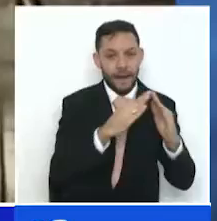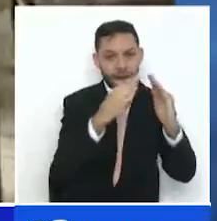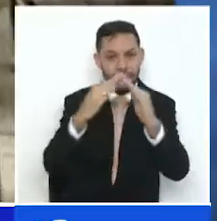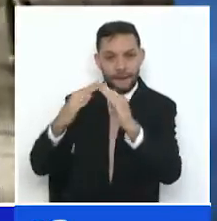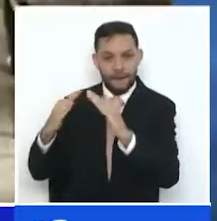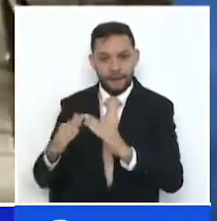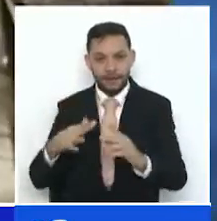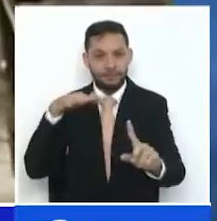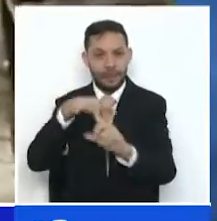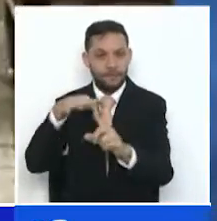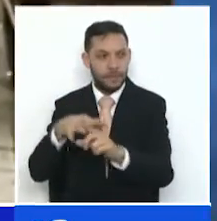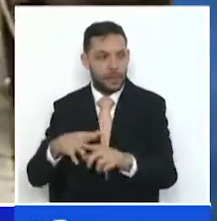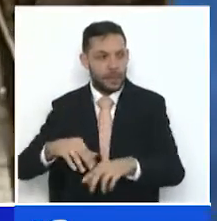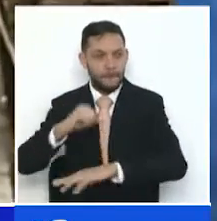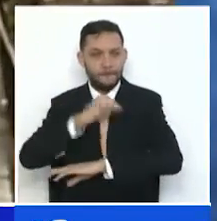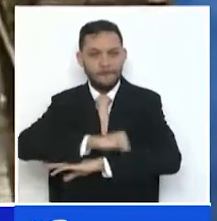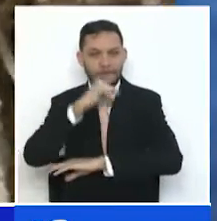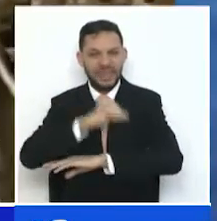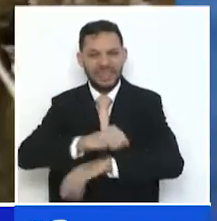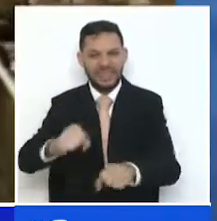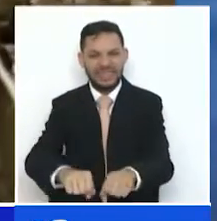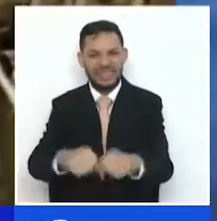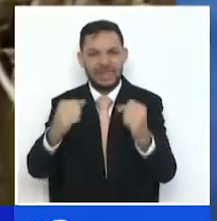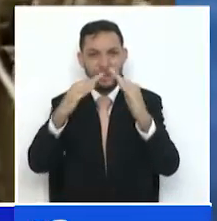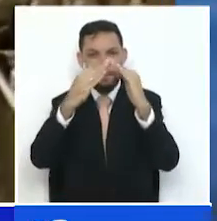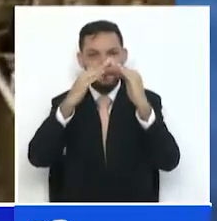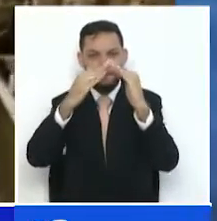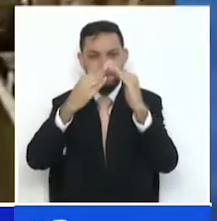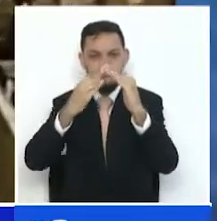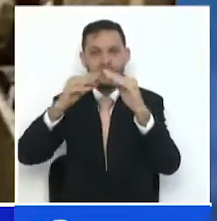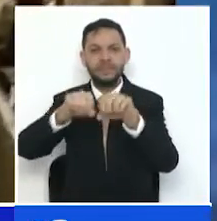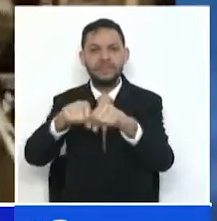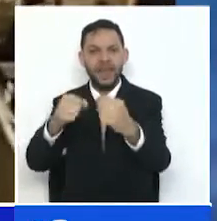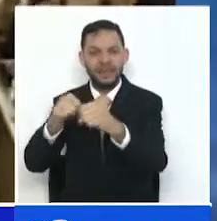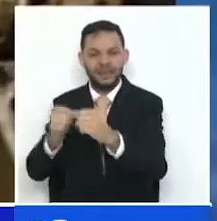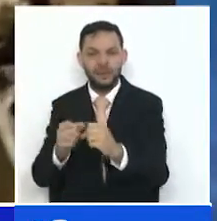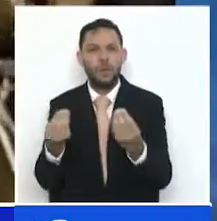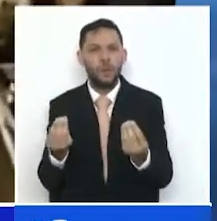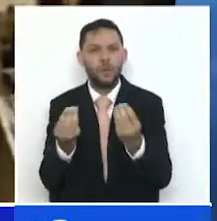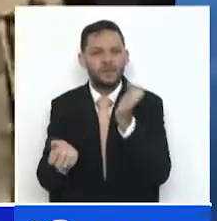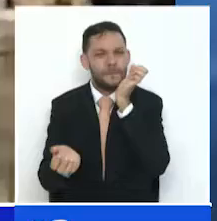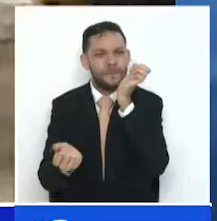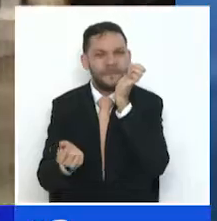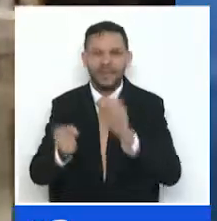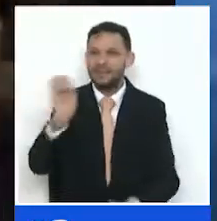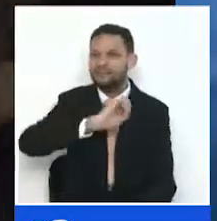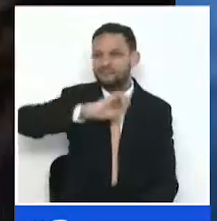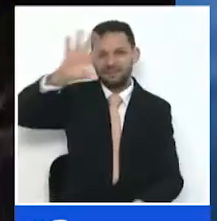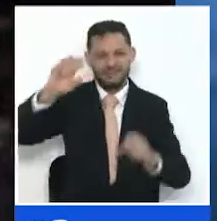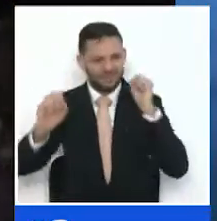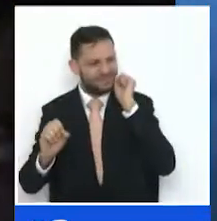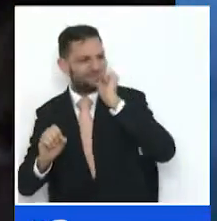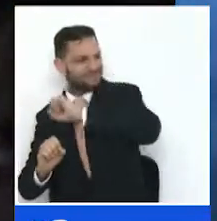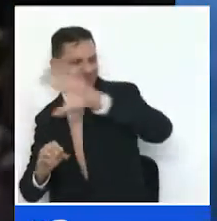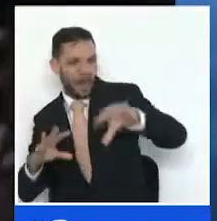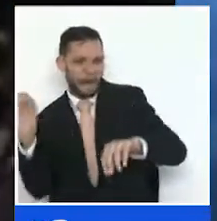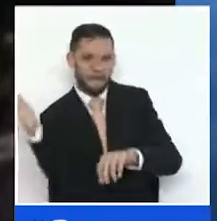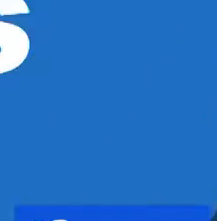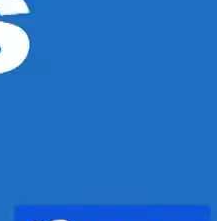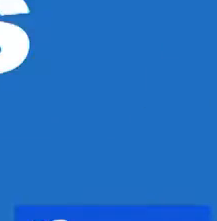Muchos terminaron con ventanas rotas y techos dañados tras el intercambio de piedras entre manifestantes y funcionarios de la